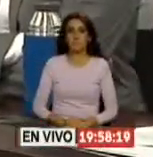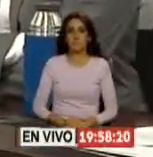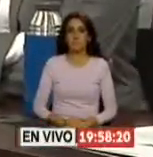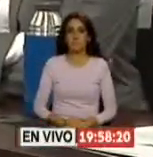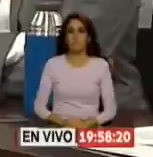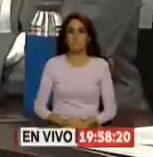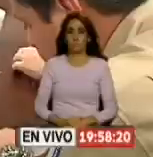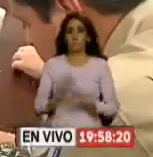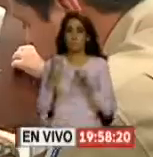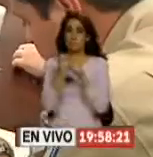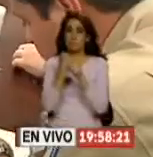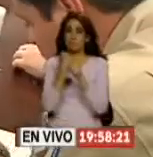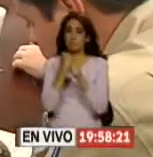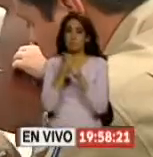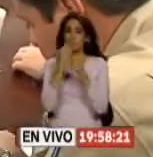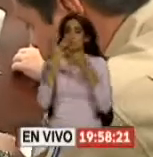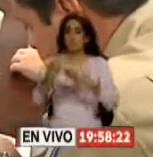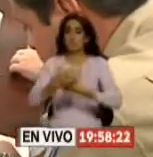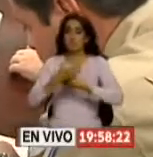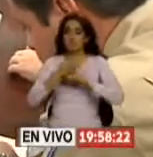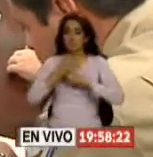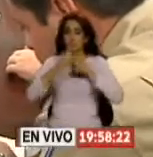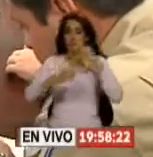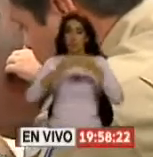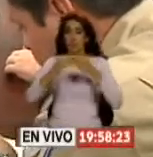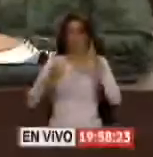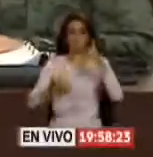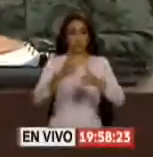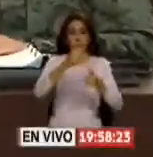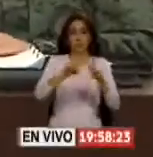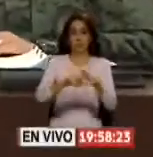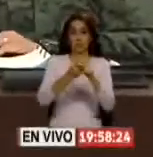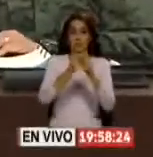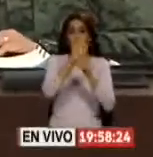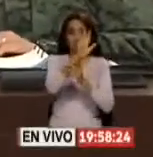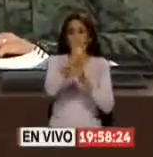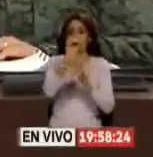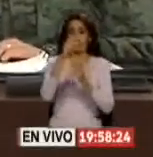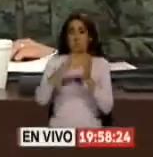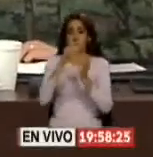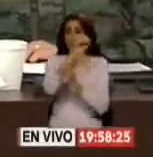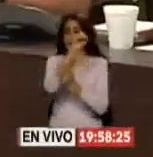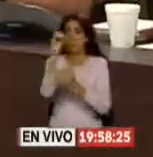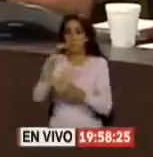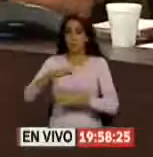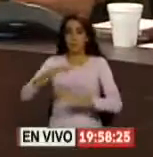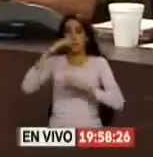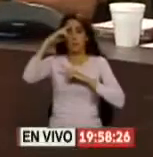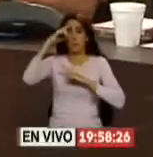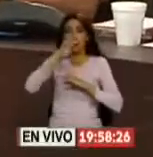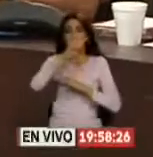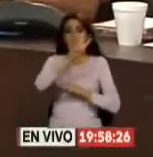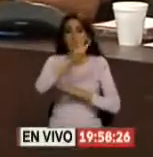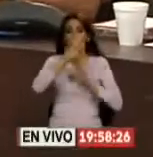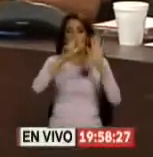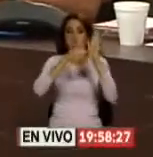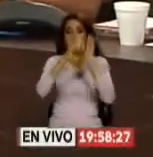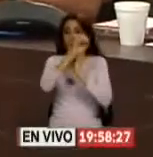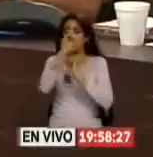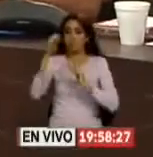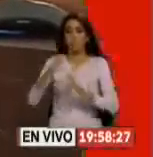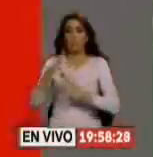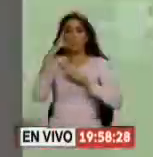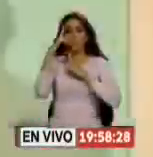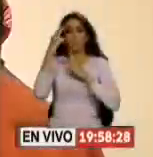El operativo para la seguridad el día de elecciones está listo. 50.000 policías y 48.000 militares vigilarán la jornada.